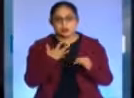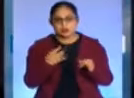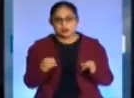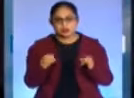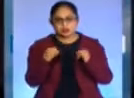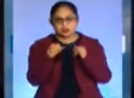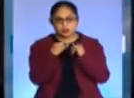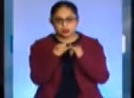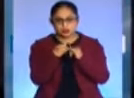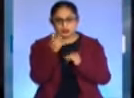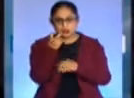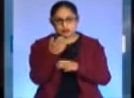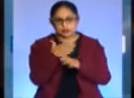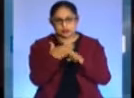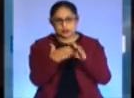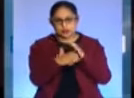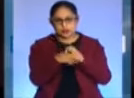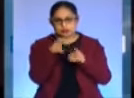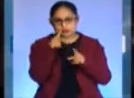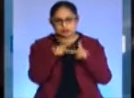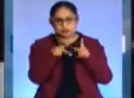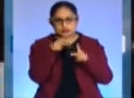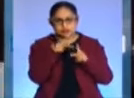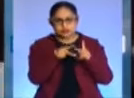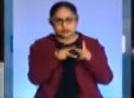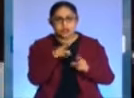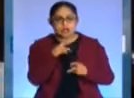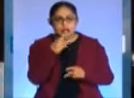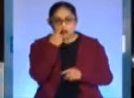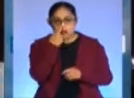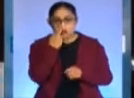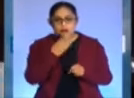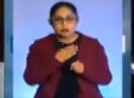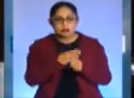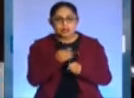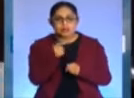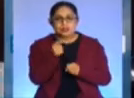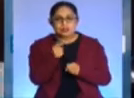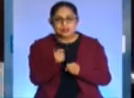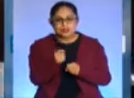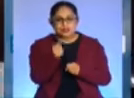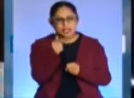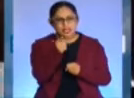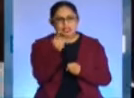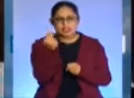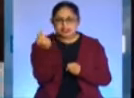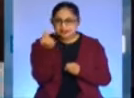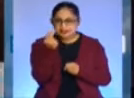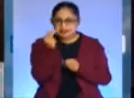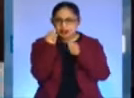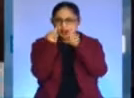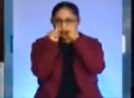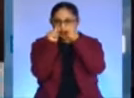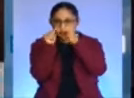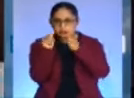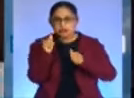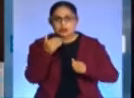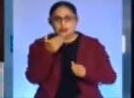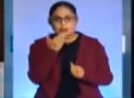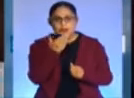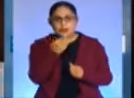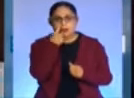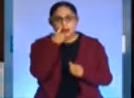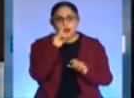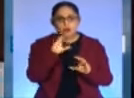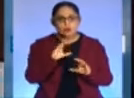norma esas acciones de intervención, pero no es el responsable de estar al pendiente del estado de conservación